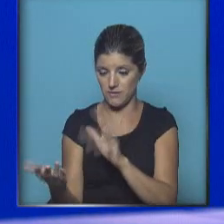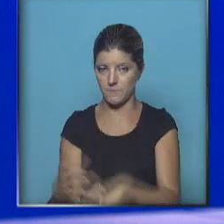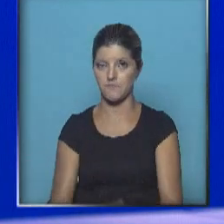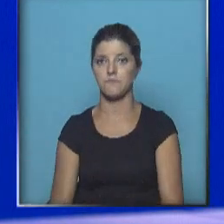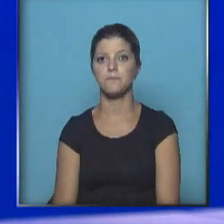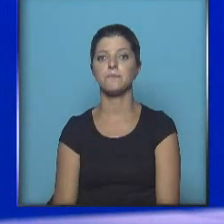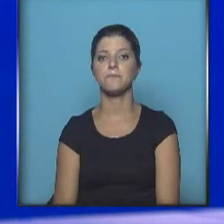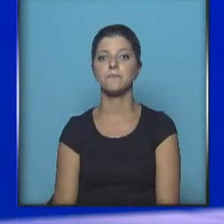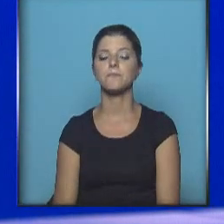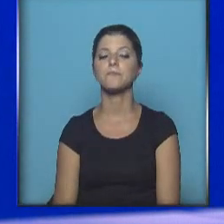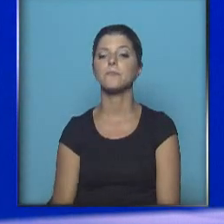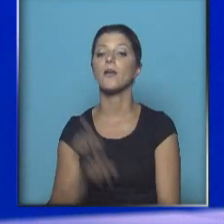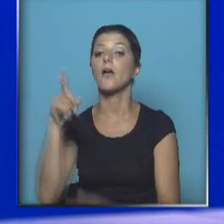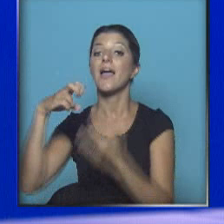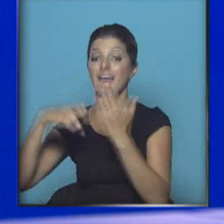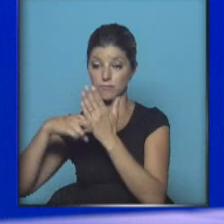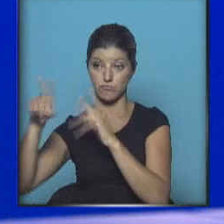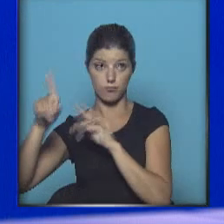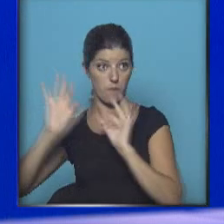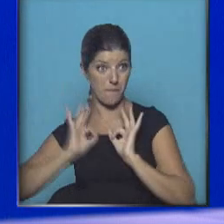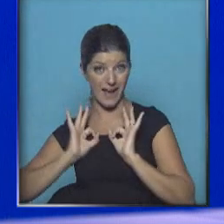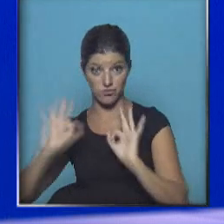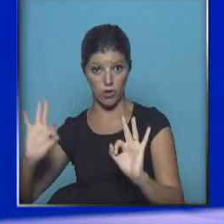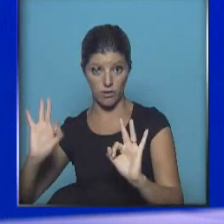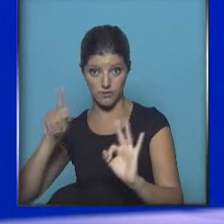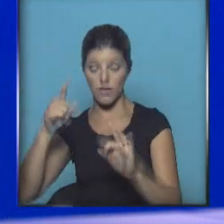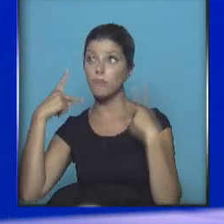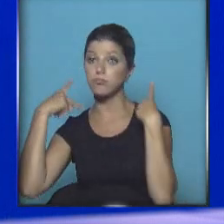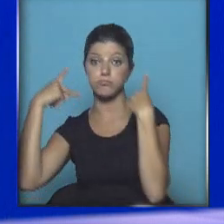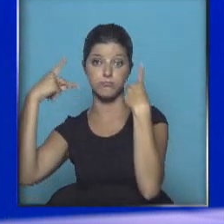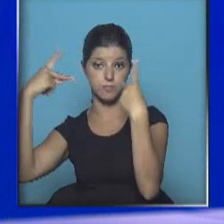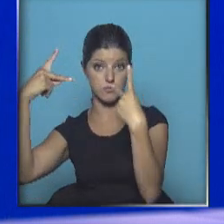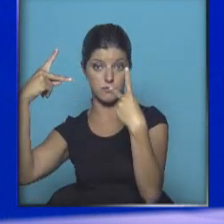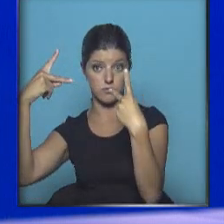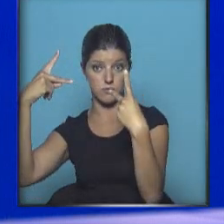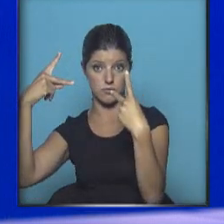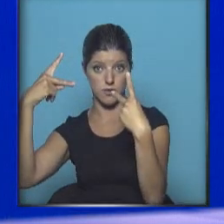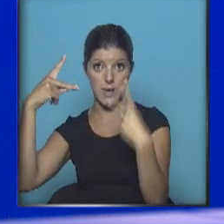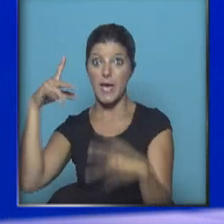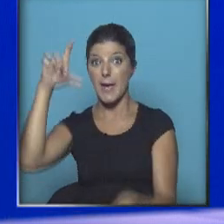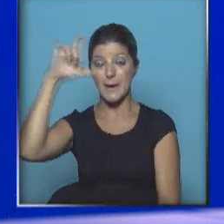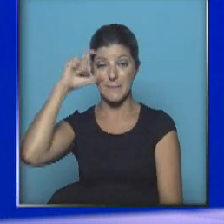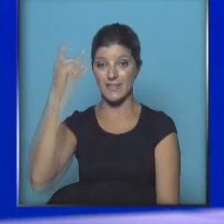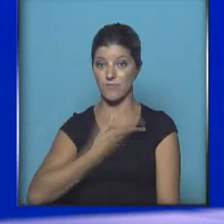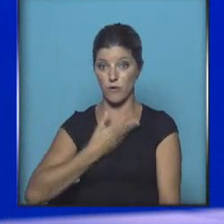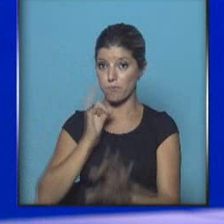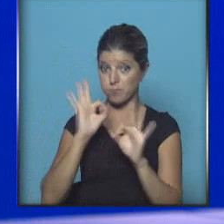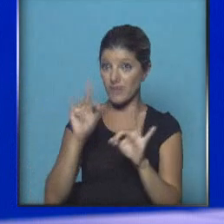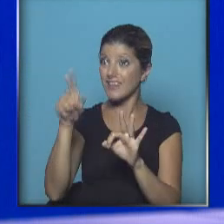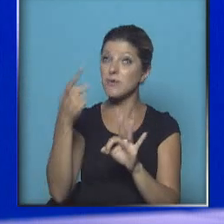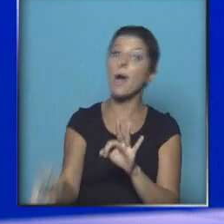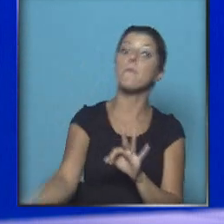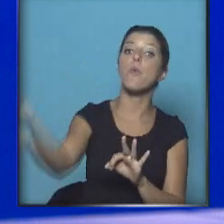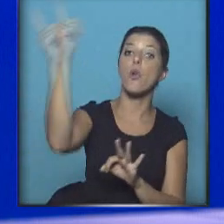El fiscal Nisman estaba de vacaciones, se había ido por todo el mes de febrero, tenía que volver el